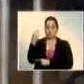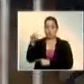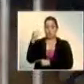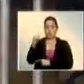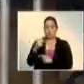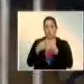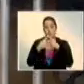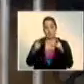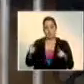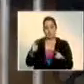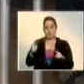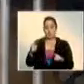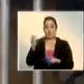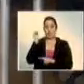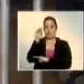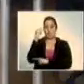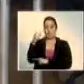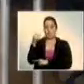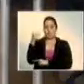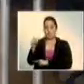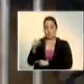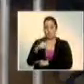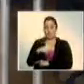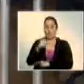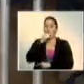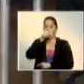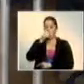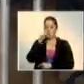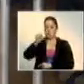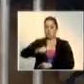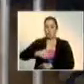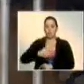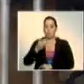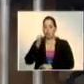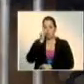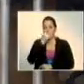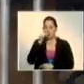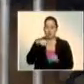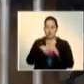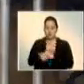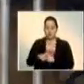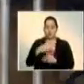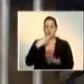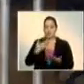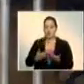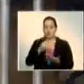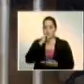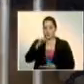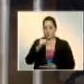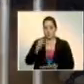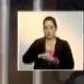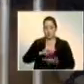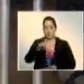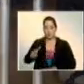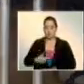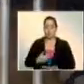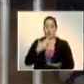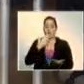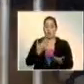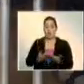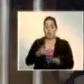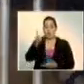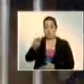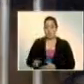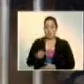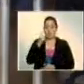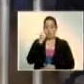donde a diferencia de la Asamblea Nacional, los periodistas sí podemos ingresar. Nuestro aporte, volvemos con ustedes. Bien, muchas gracias a